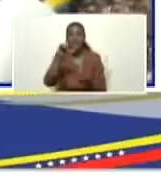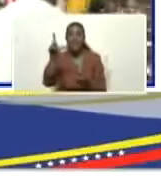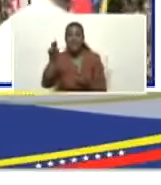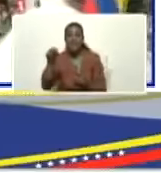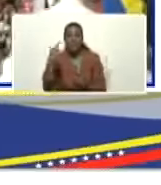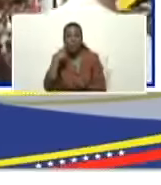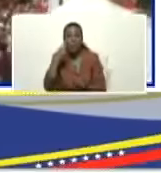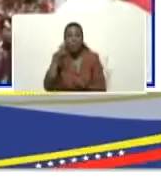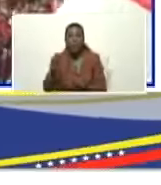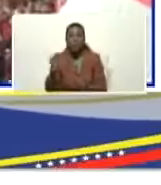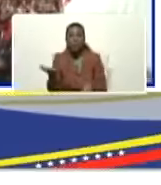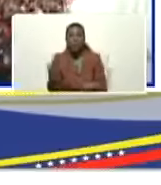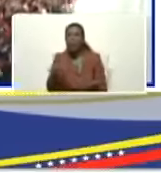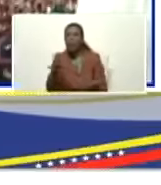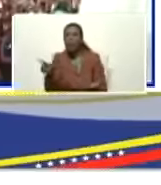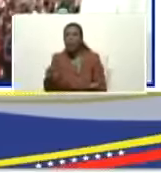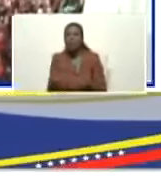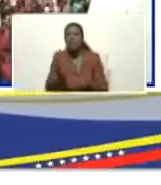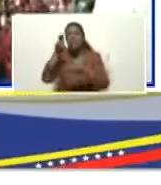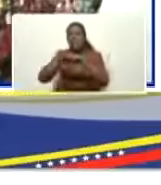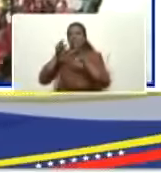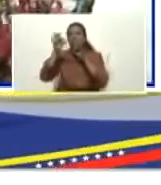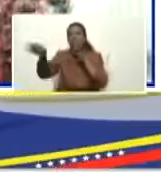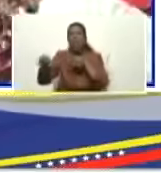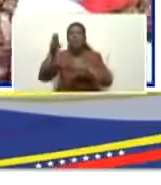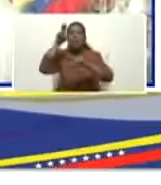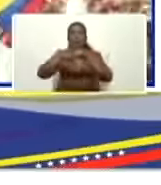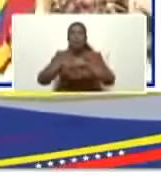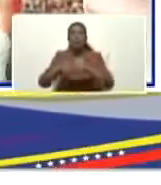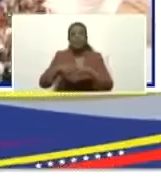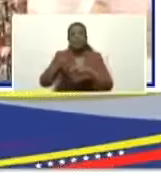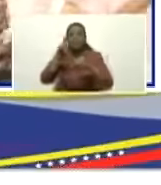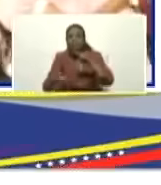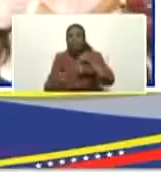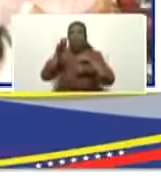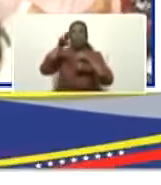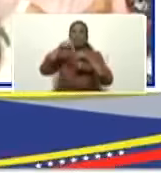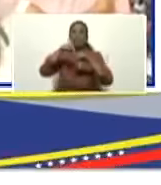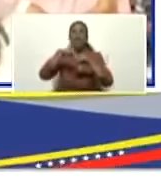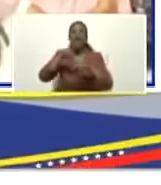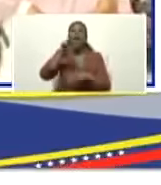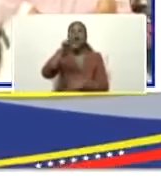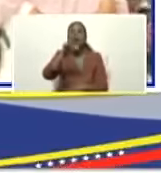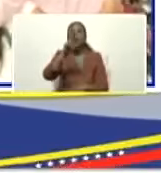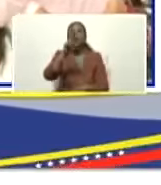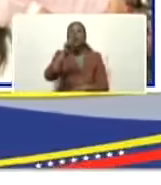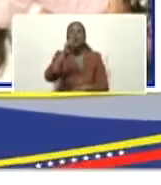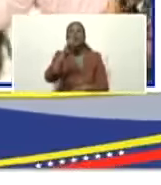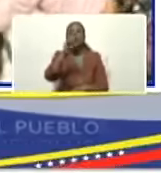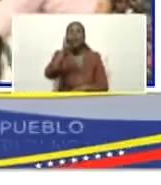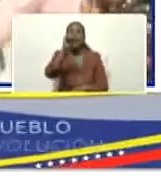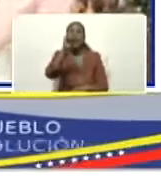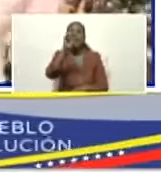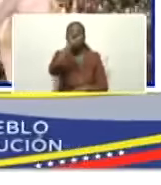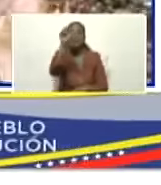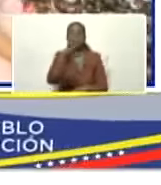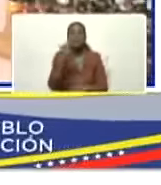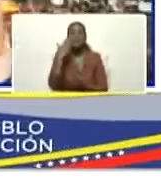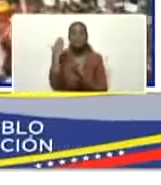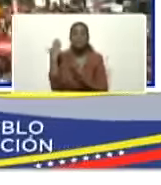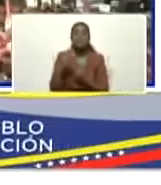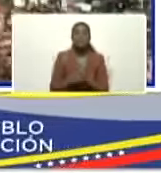te vi. Ah, pero que te sentaste muy rápido. Ah, a Lourdes Medina.